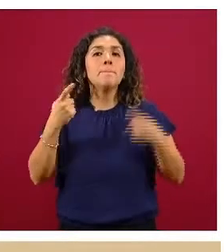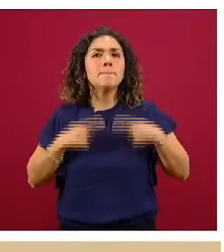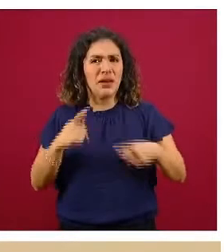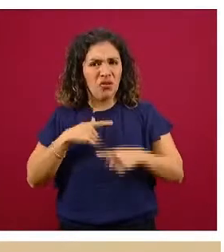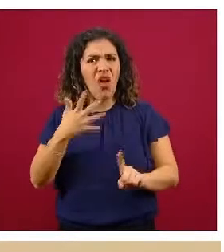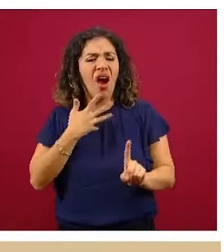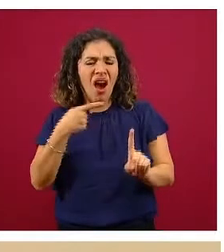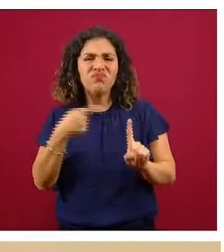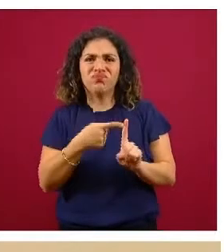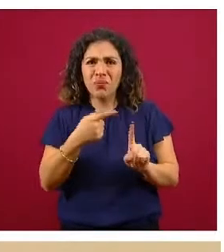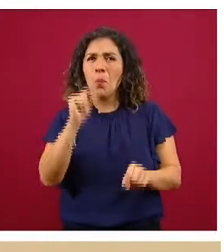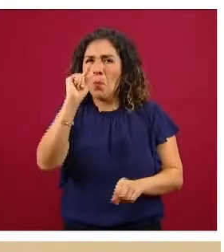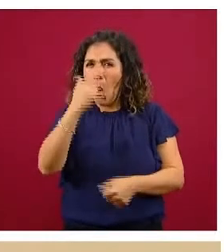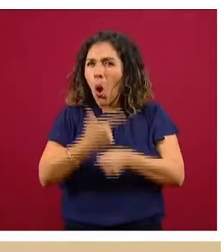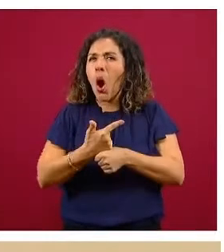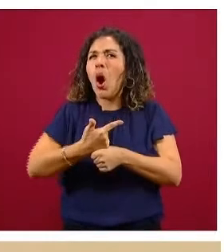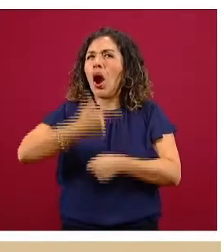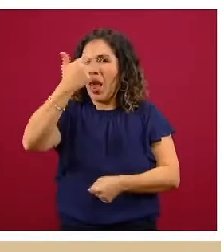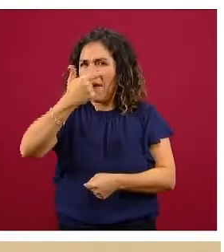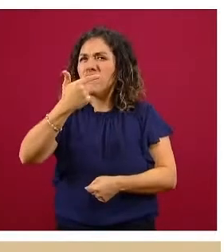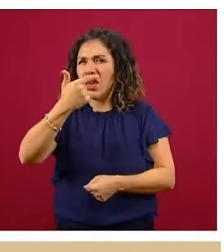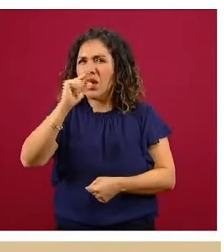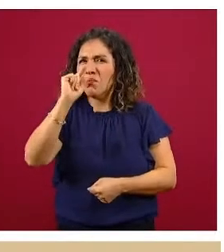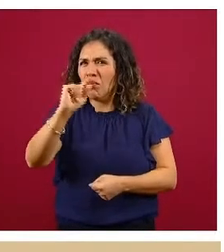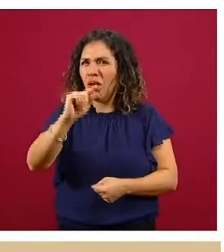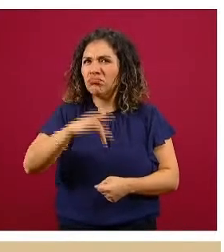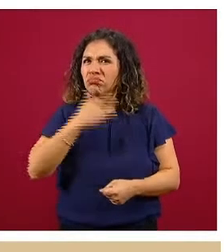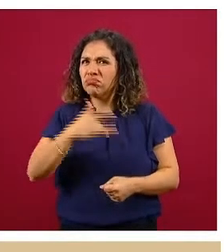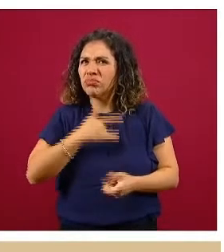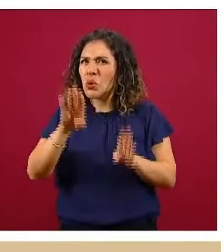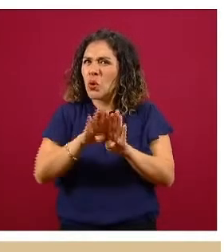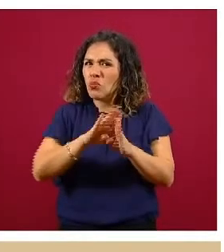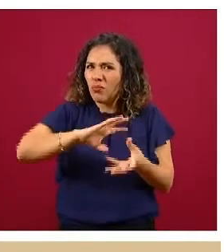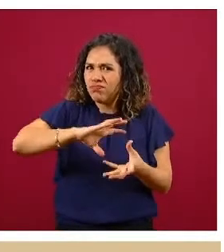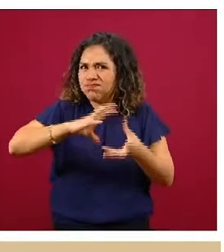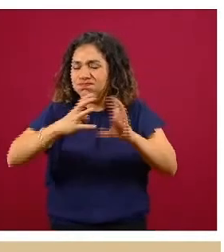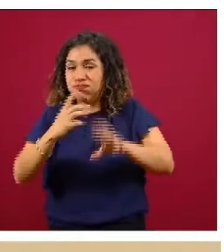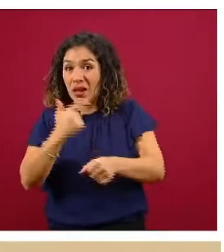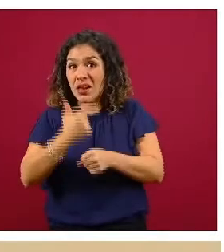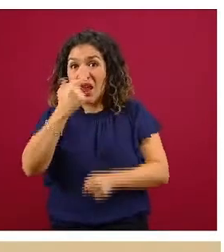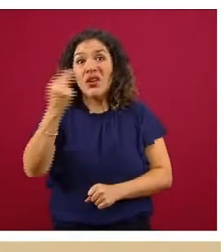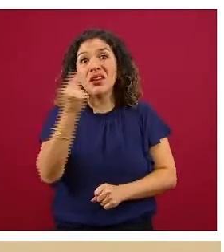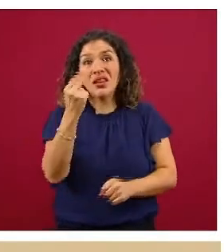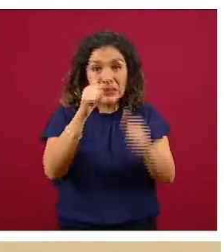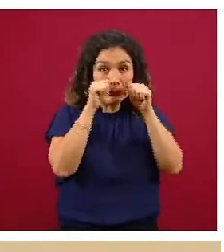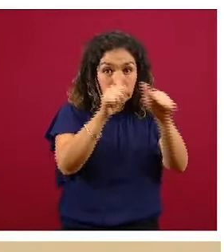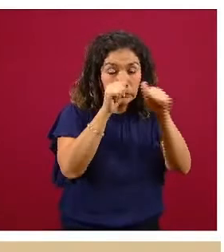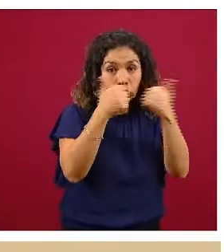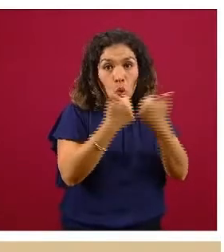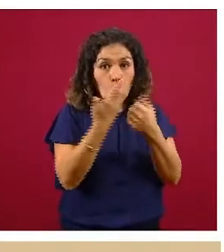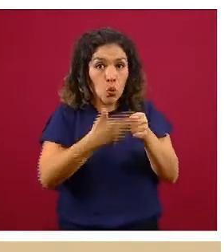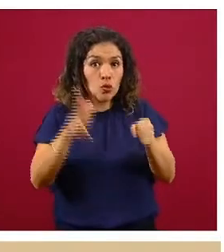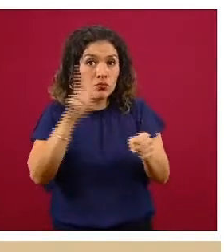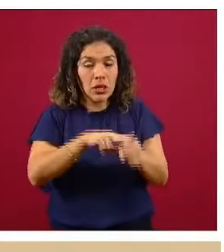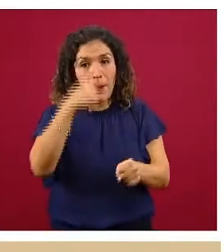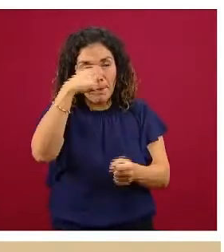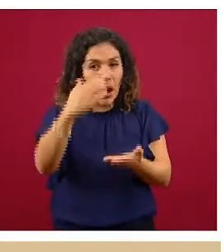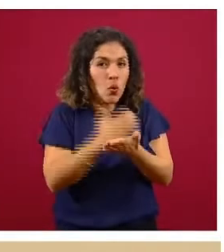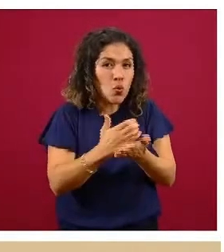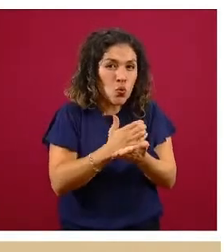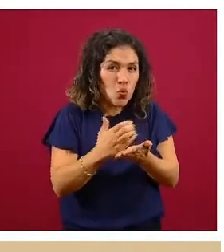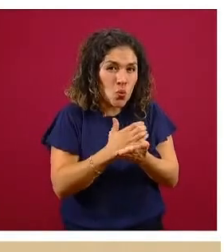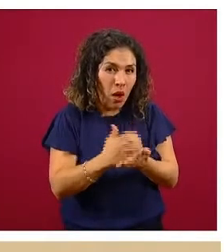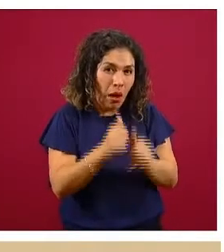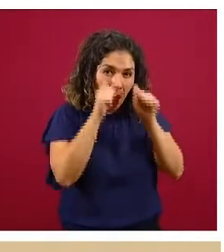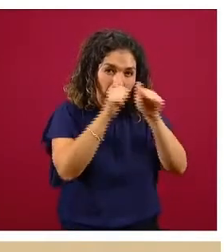algún signo de alarma o tienen una evolución hacia la gravedad, por lo tanto necesitan ser hospitalizadas para